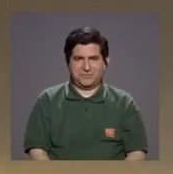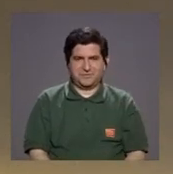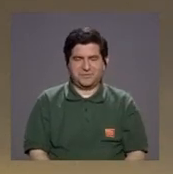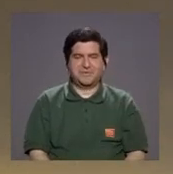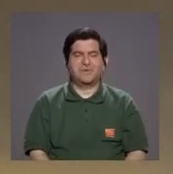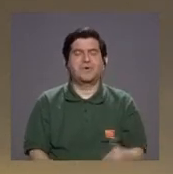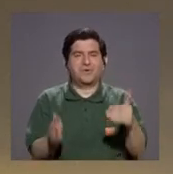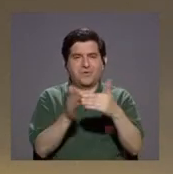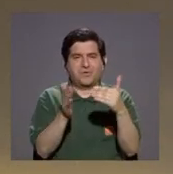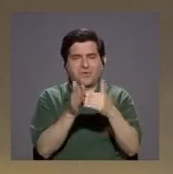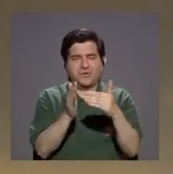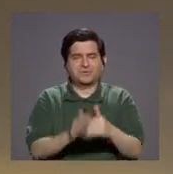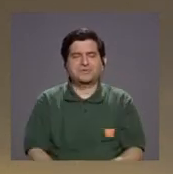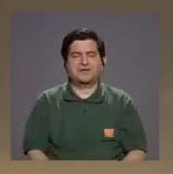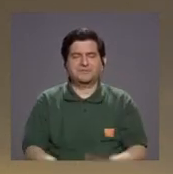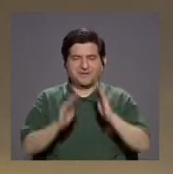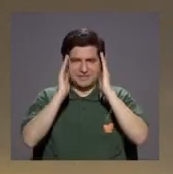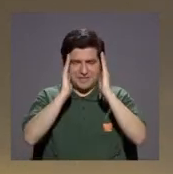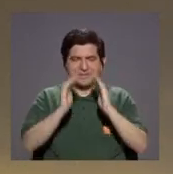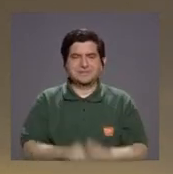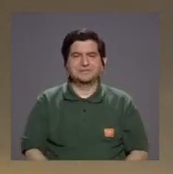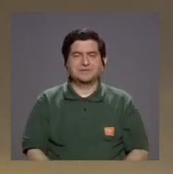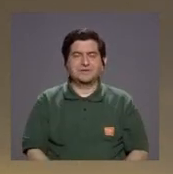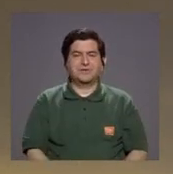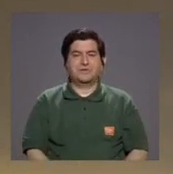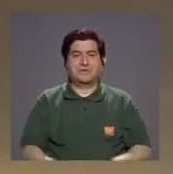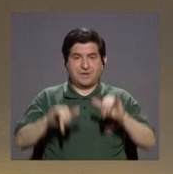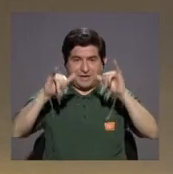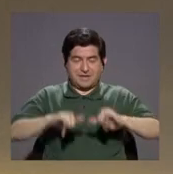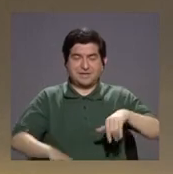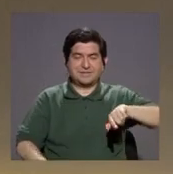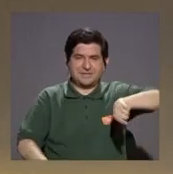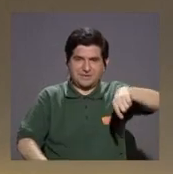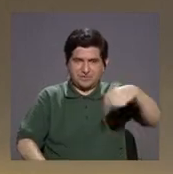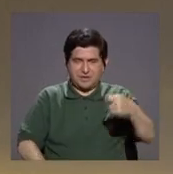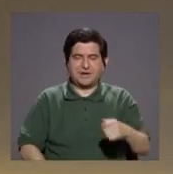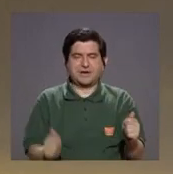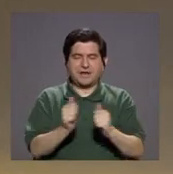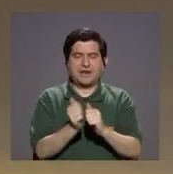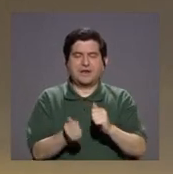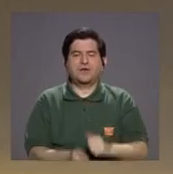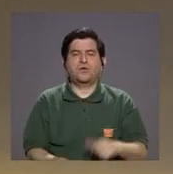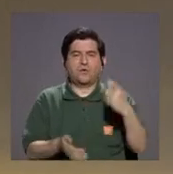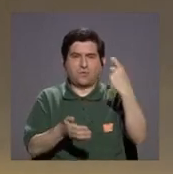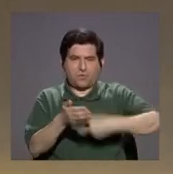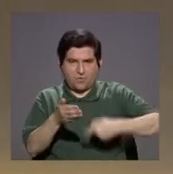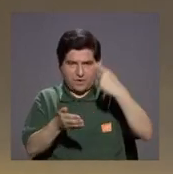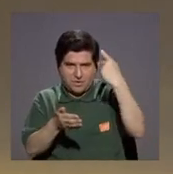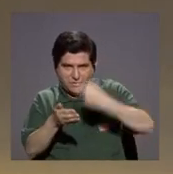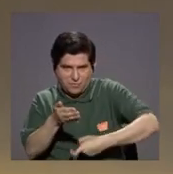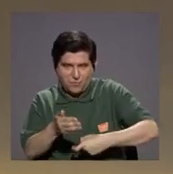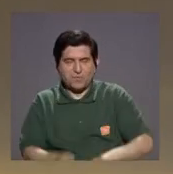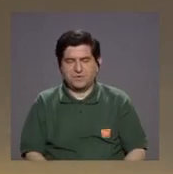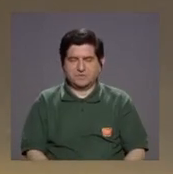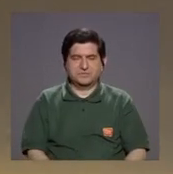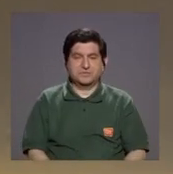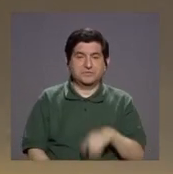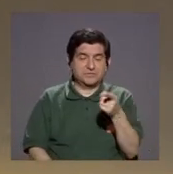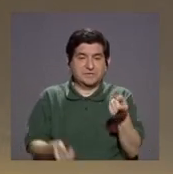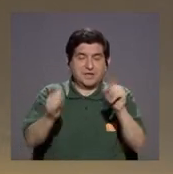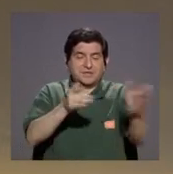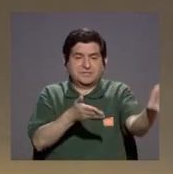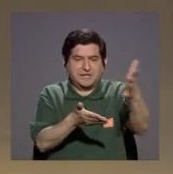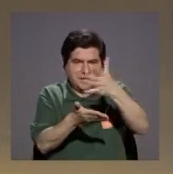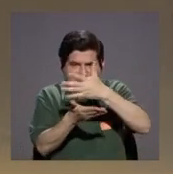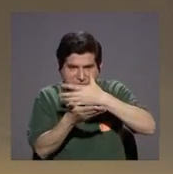nos acompañen la próxima semana y qué hace con este canal que con los impuestos que se